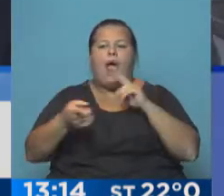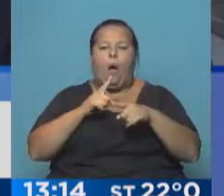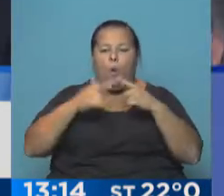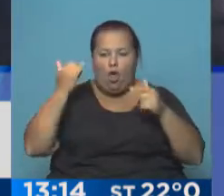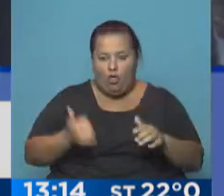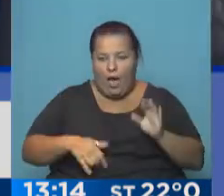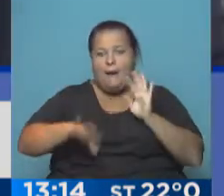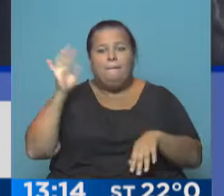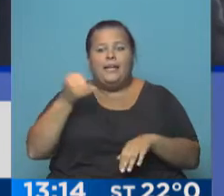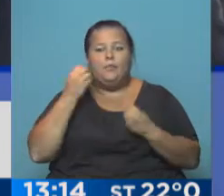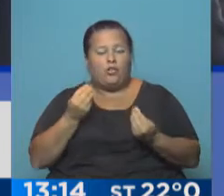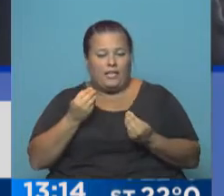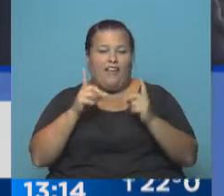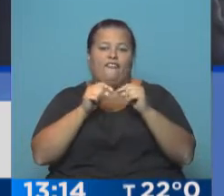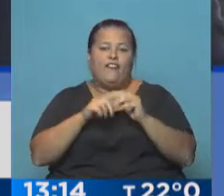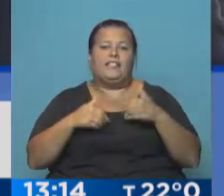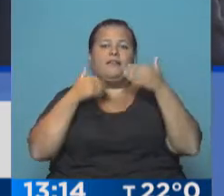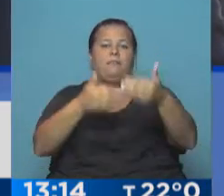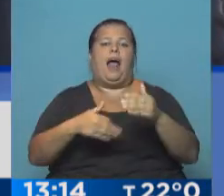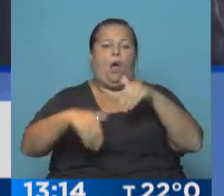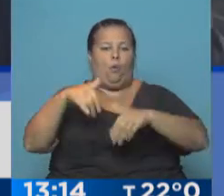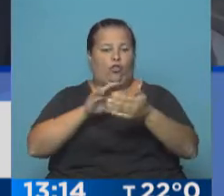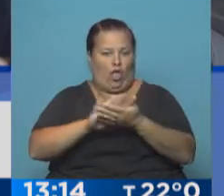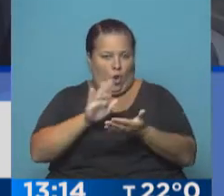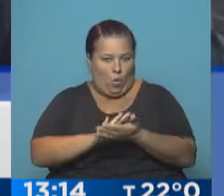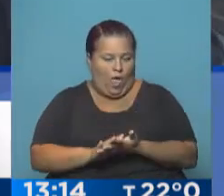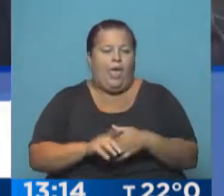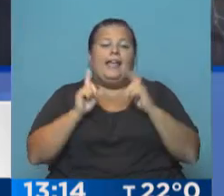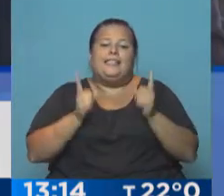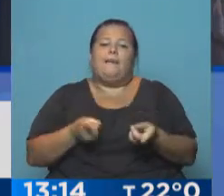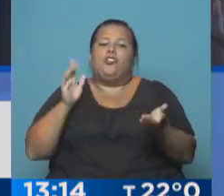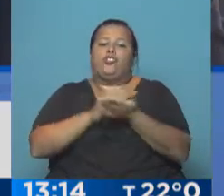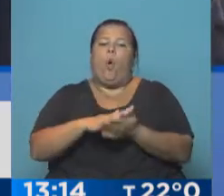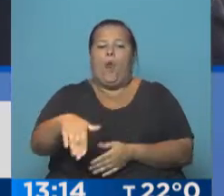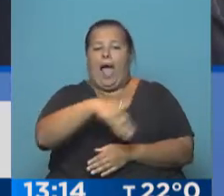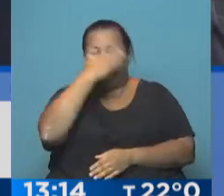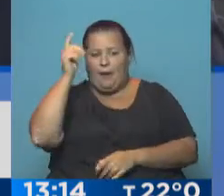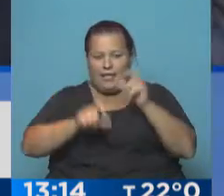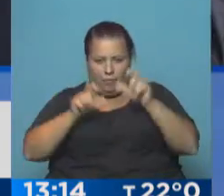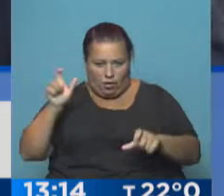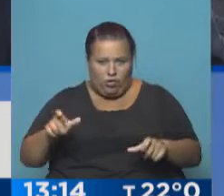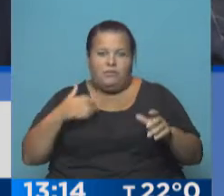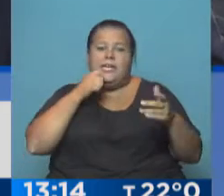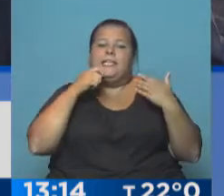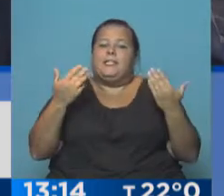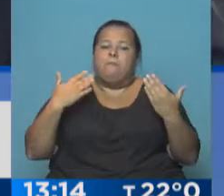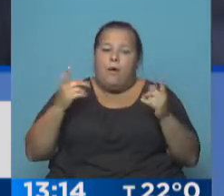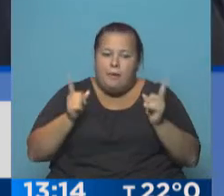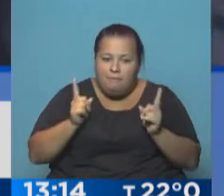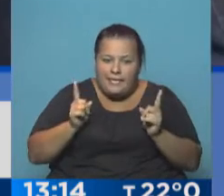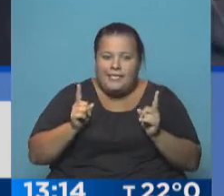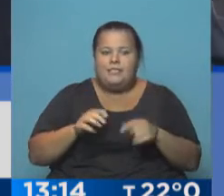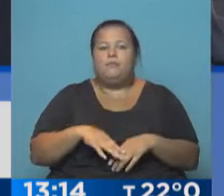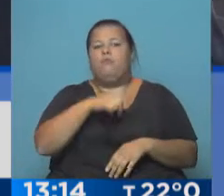acuerdo fundamentalmente en la fecha del nuevo acto electoral y también respecto de los asambleístas, si es que van a poder ser los mismos,